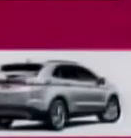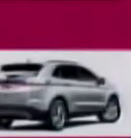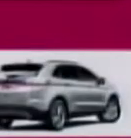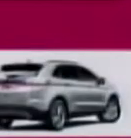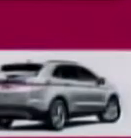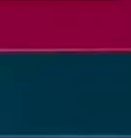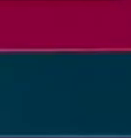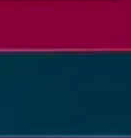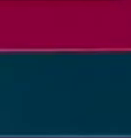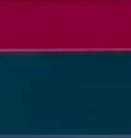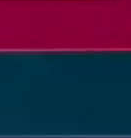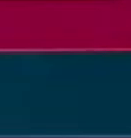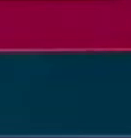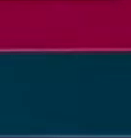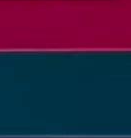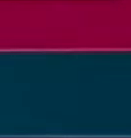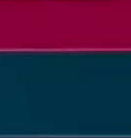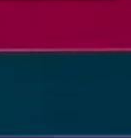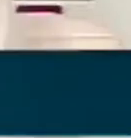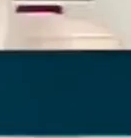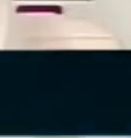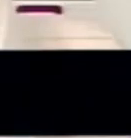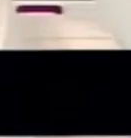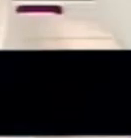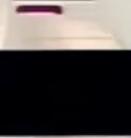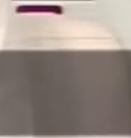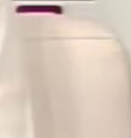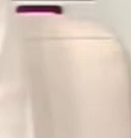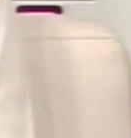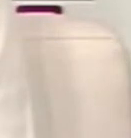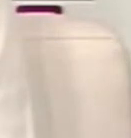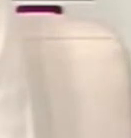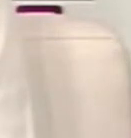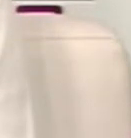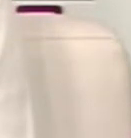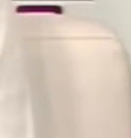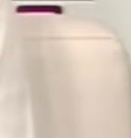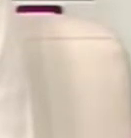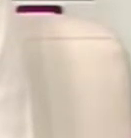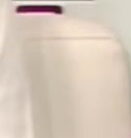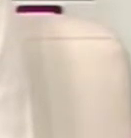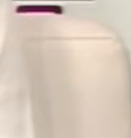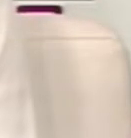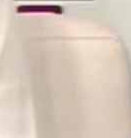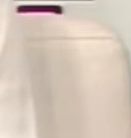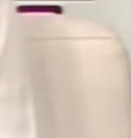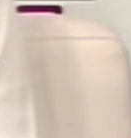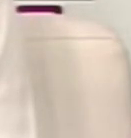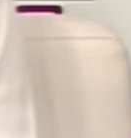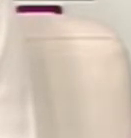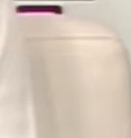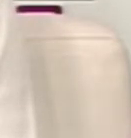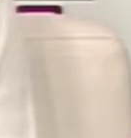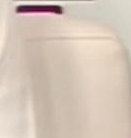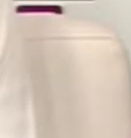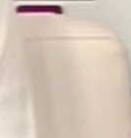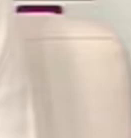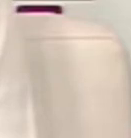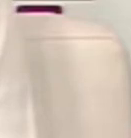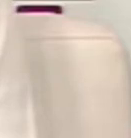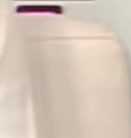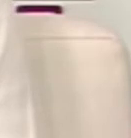es la mecánica? Exactamente. Bueno, el Money Week es una iniciativa global, como tú lo mencionas. Está presente en más